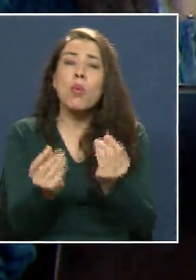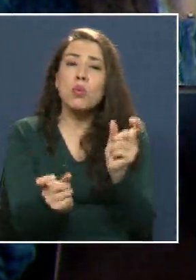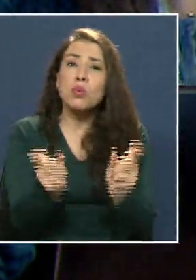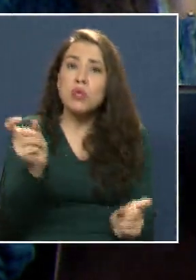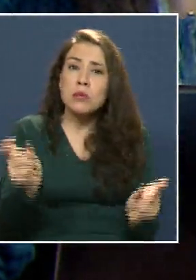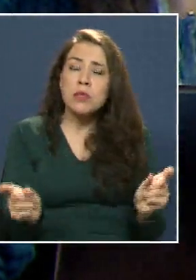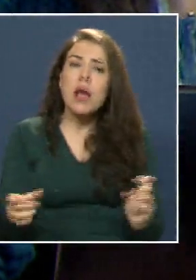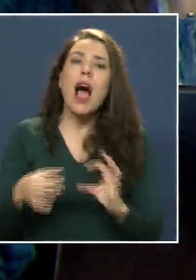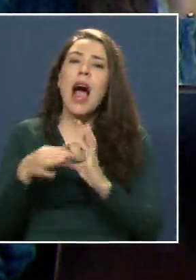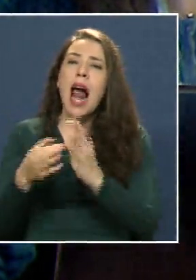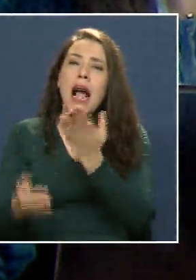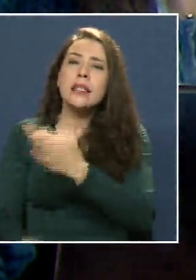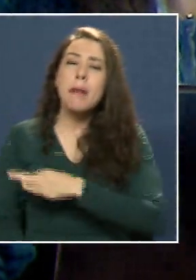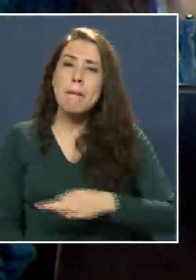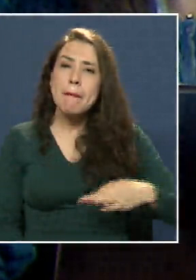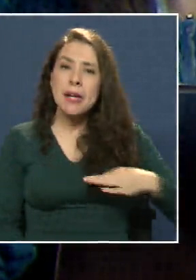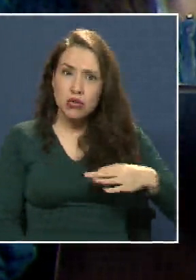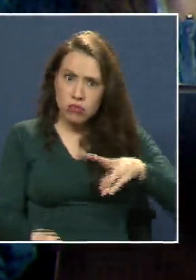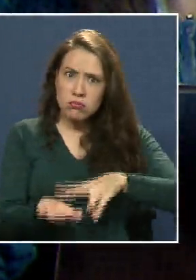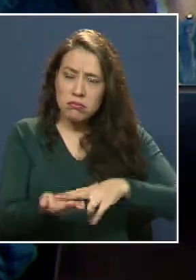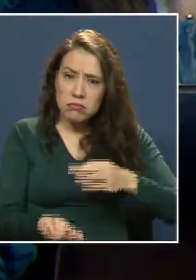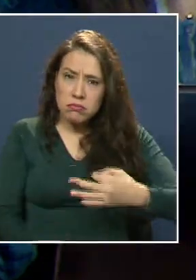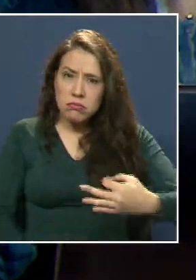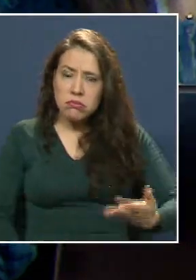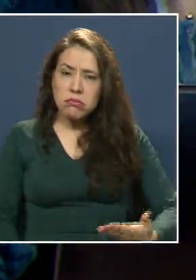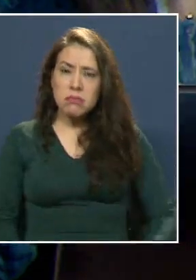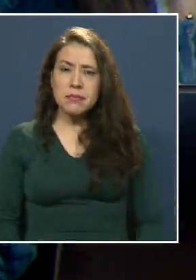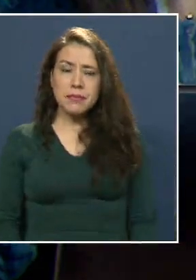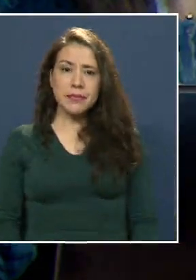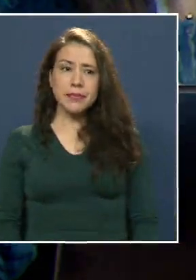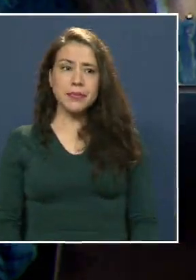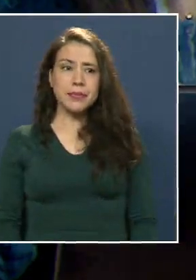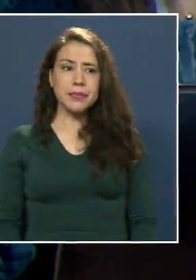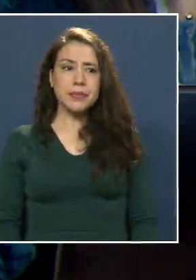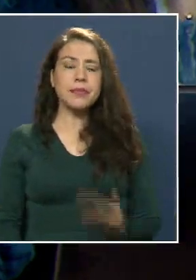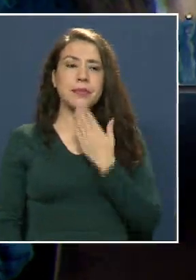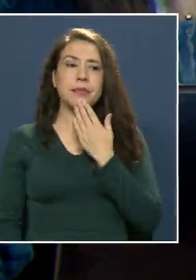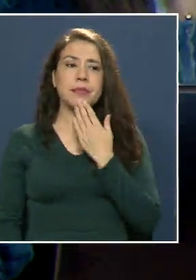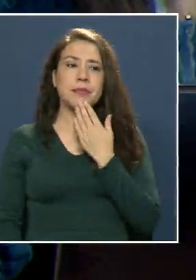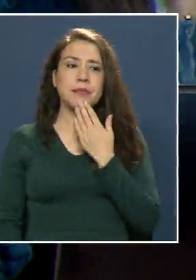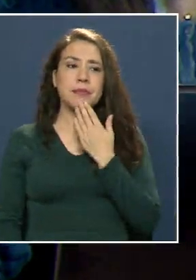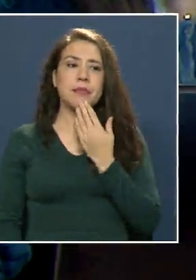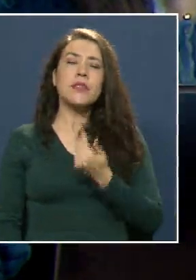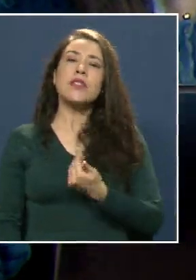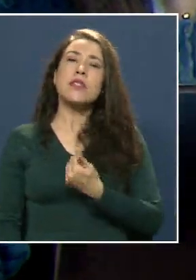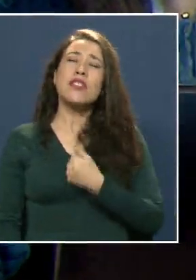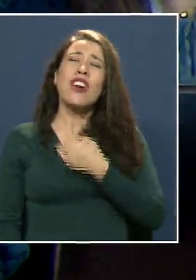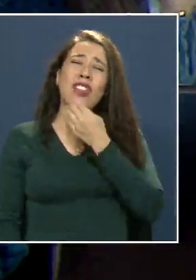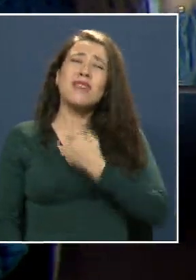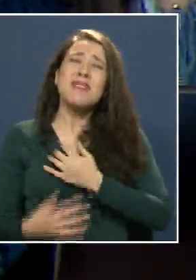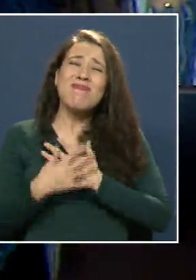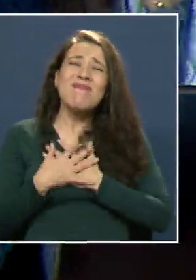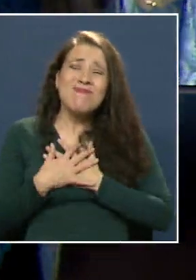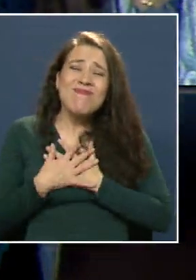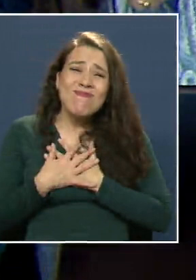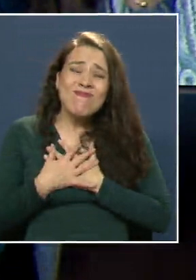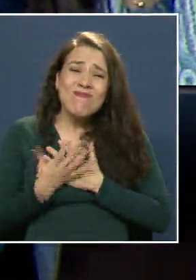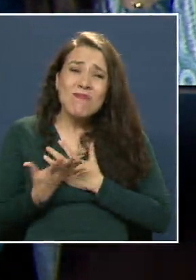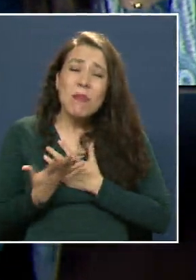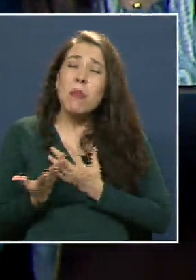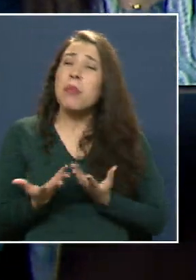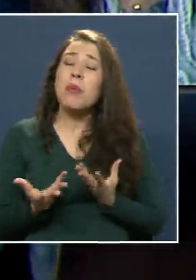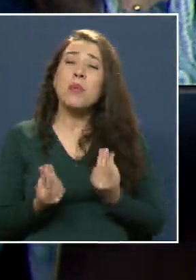verdad. Y hoy día también quiero dar mi sentir porque